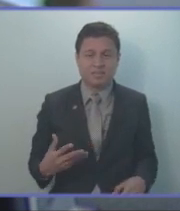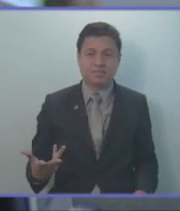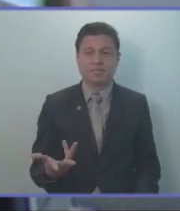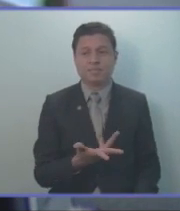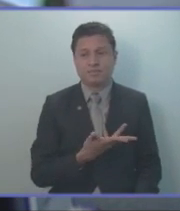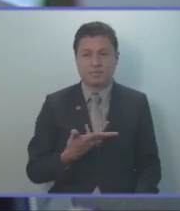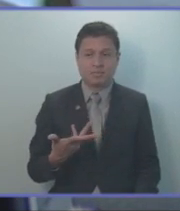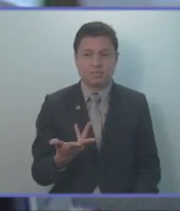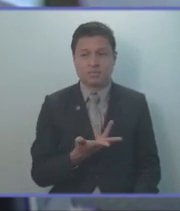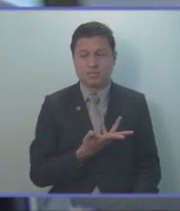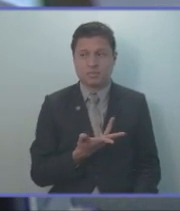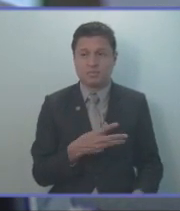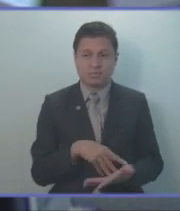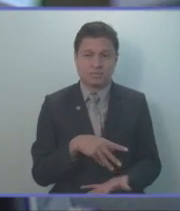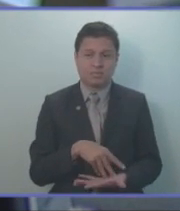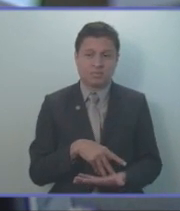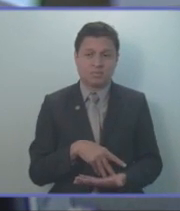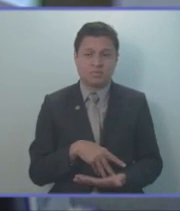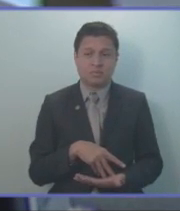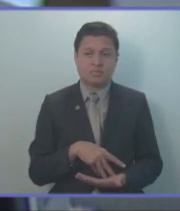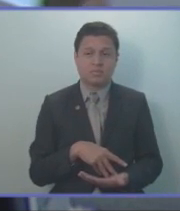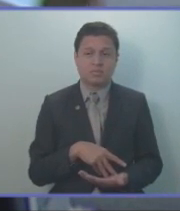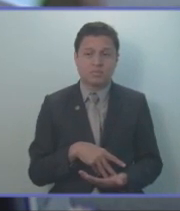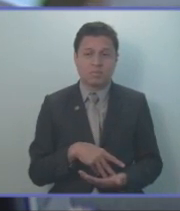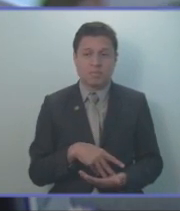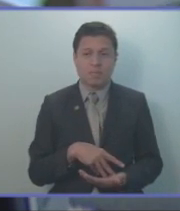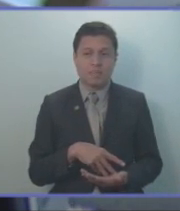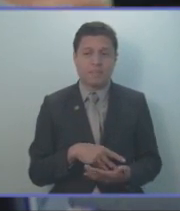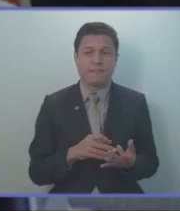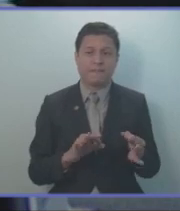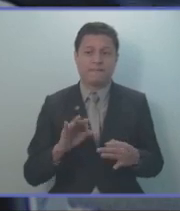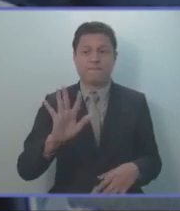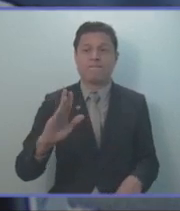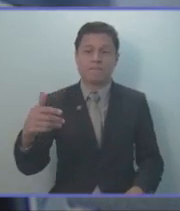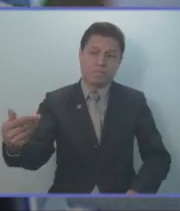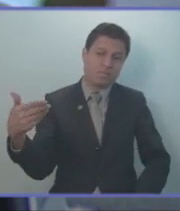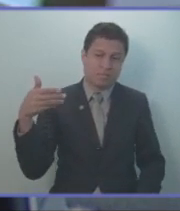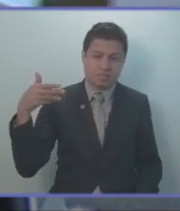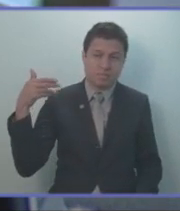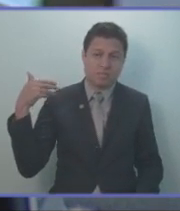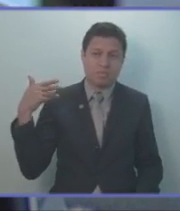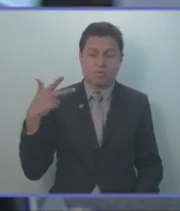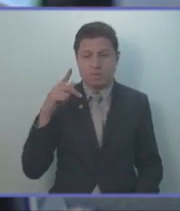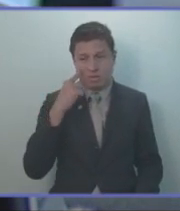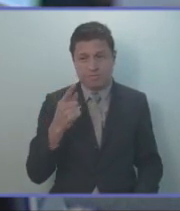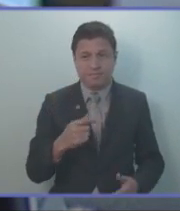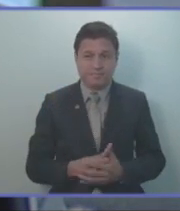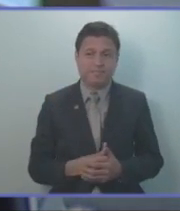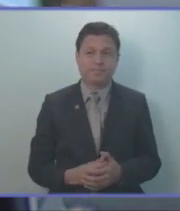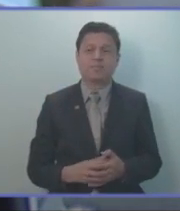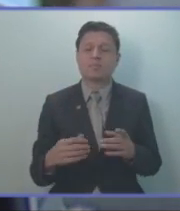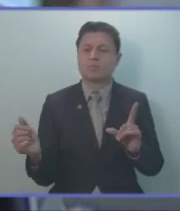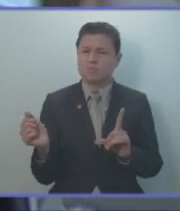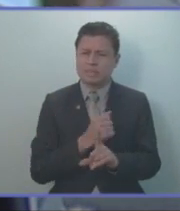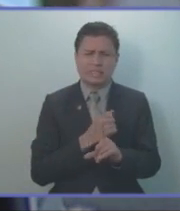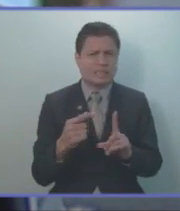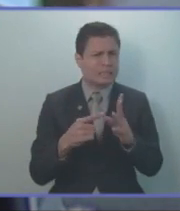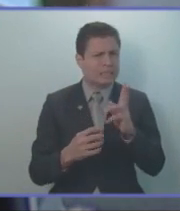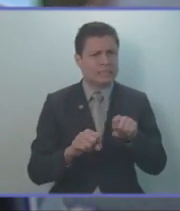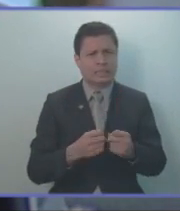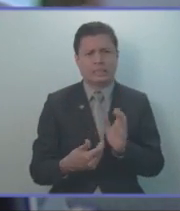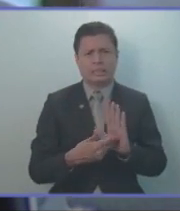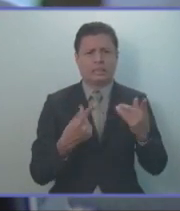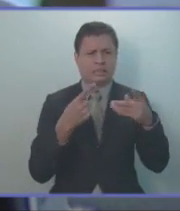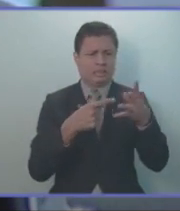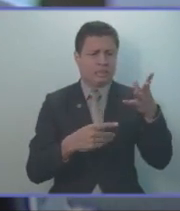y apoyo al pueblo sirio que desde hace 5 años está siendo víctima de graves violaciones a los derechos